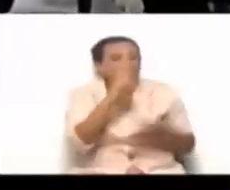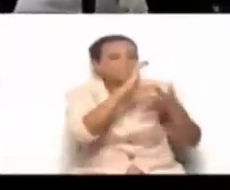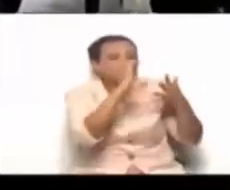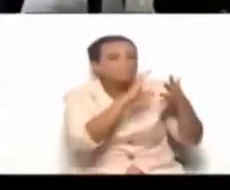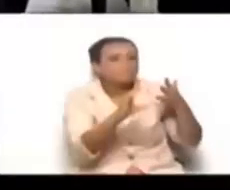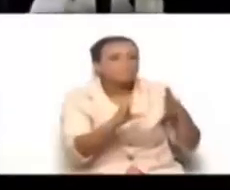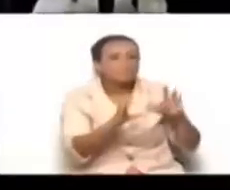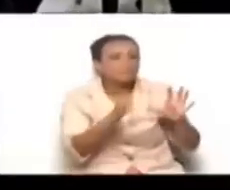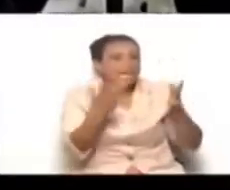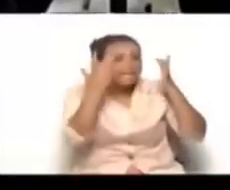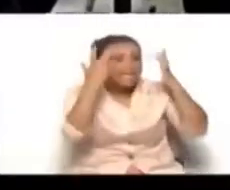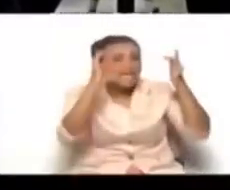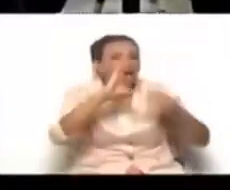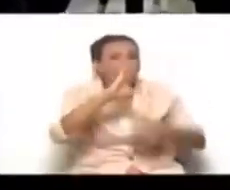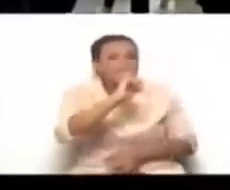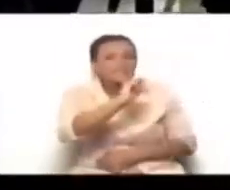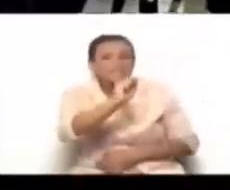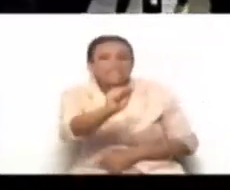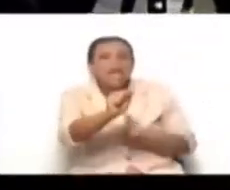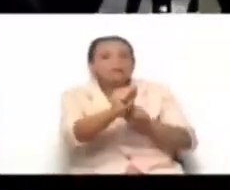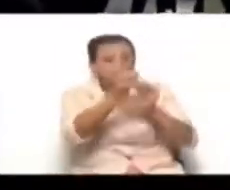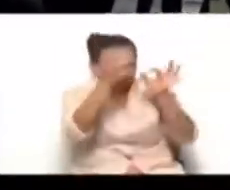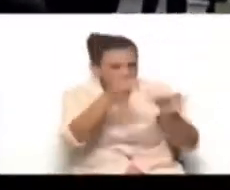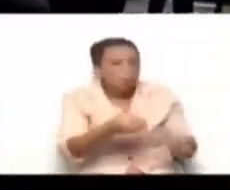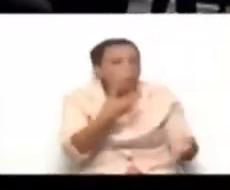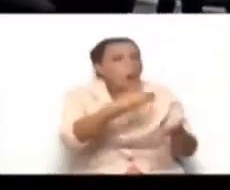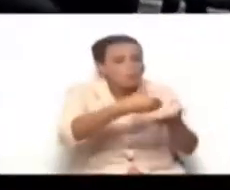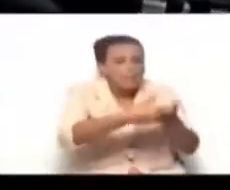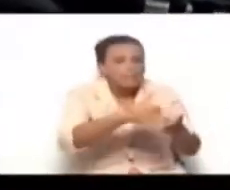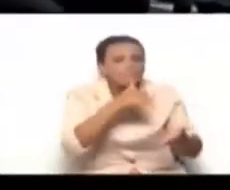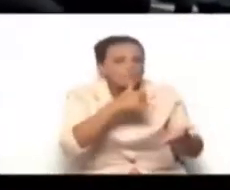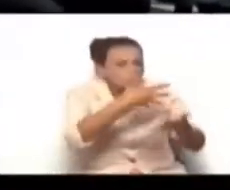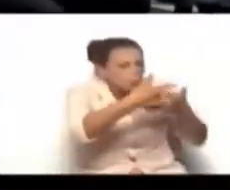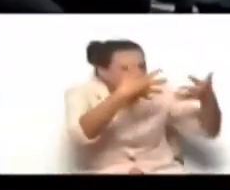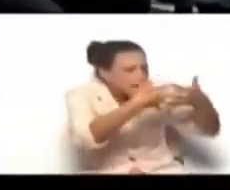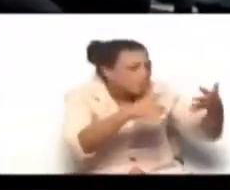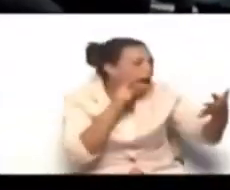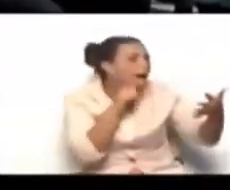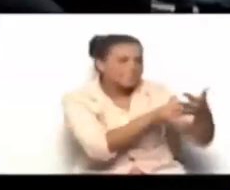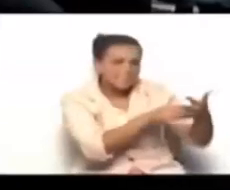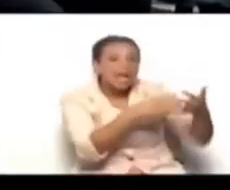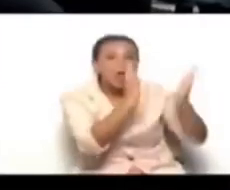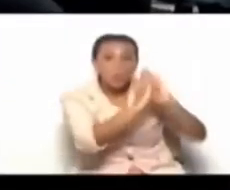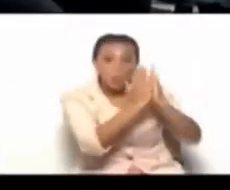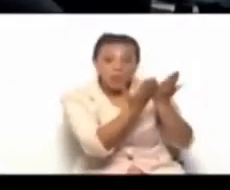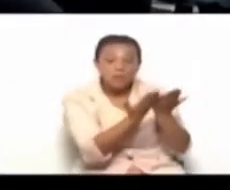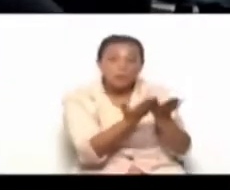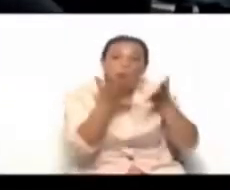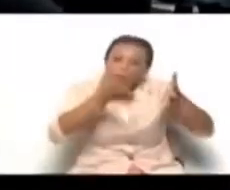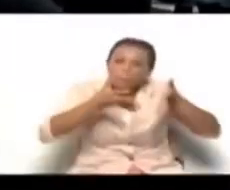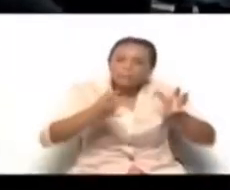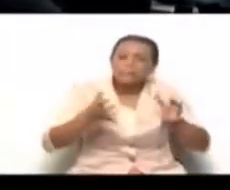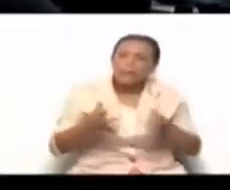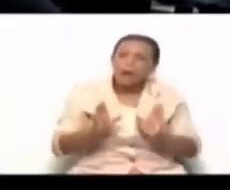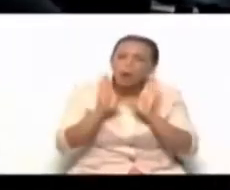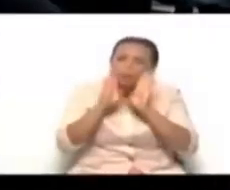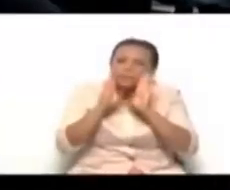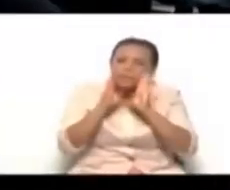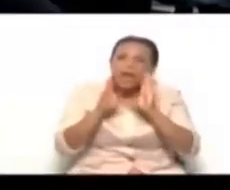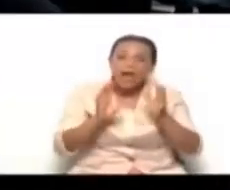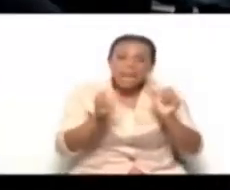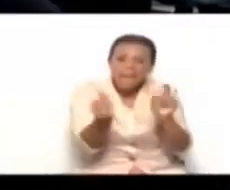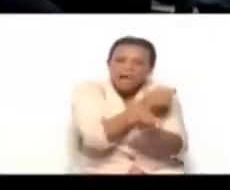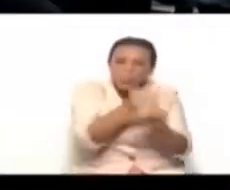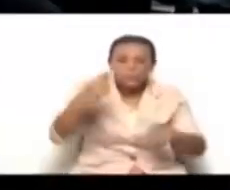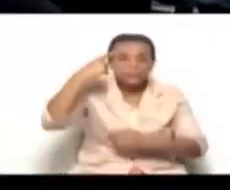Agencia Central de Inteligencia, a la CIA. Eso está completamente documentado. De hecho, hay un libro que yo recomiendo ampliamente que se llama Las